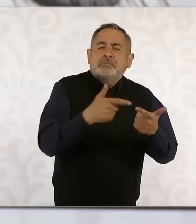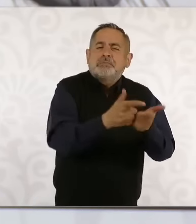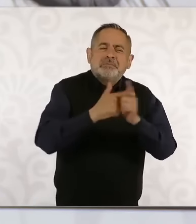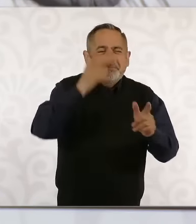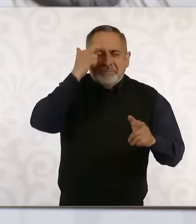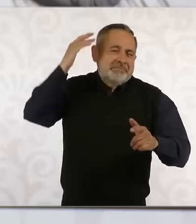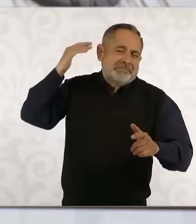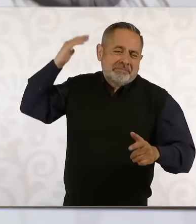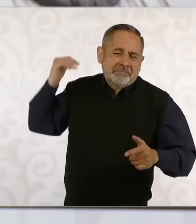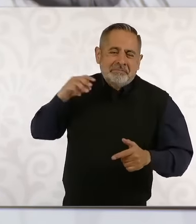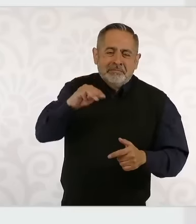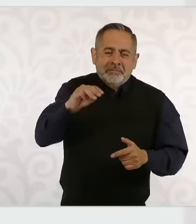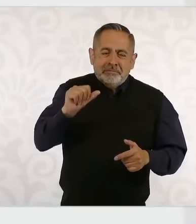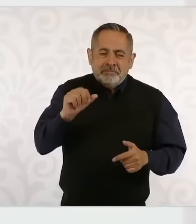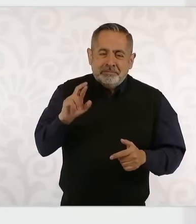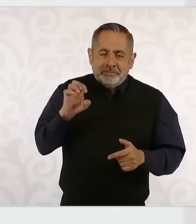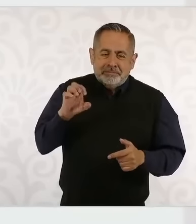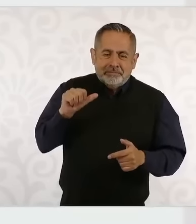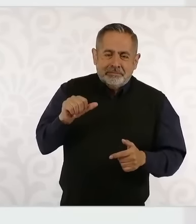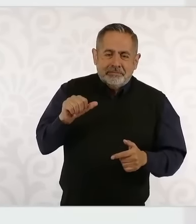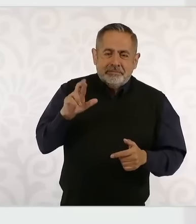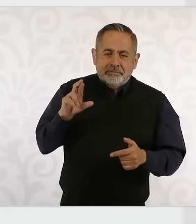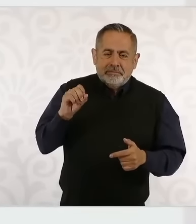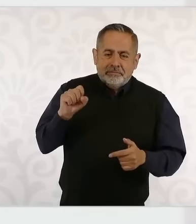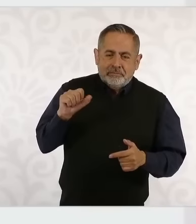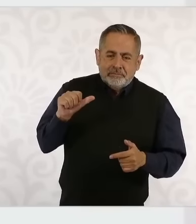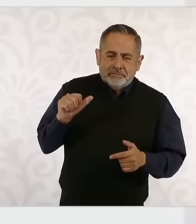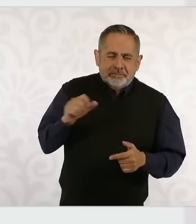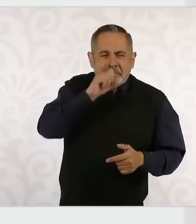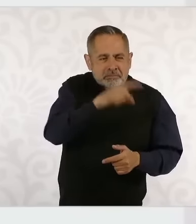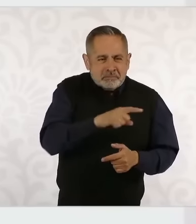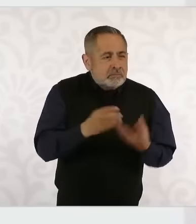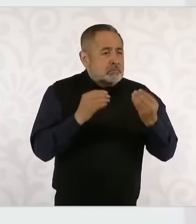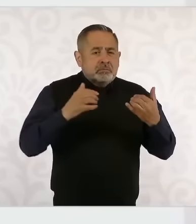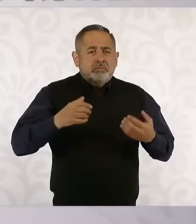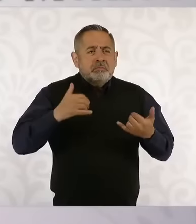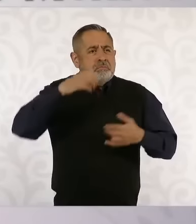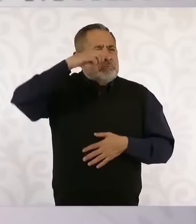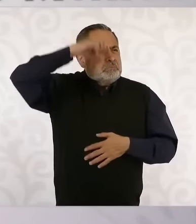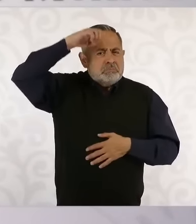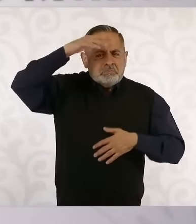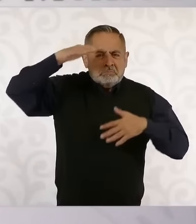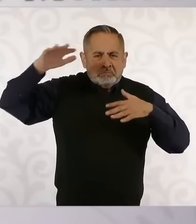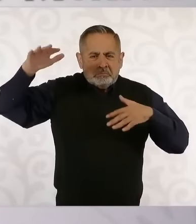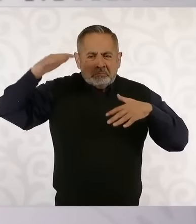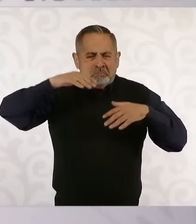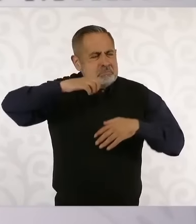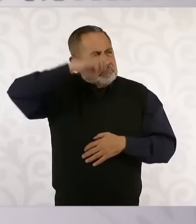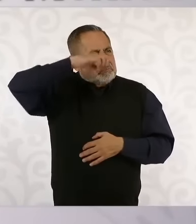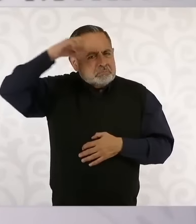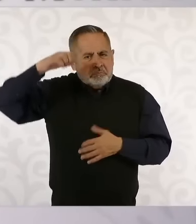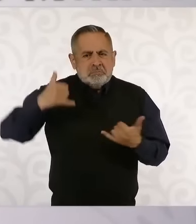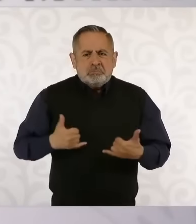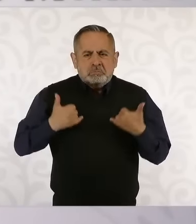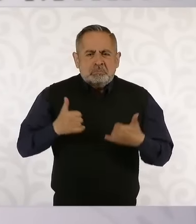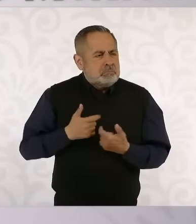sábado, muchos adultos que participaron, pocos jóvenes.